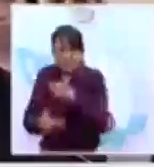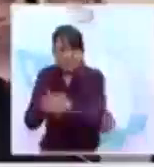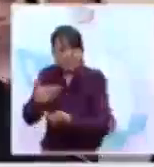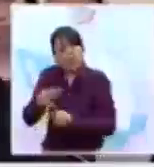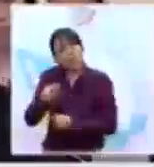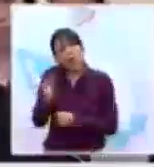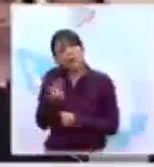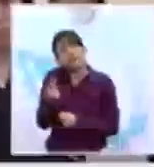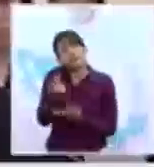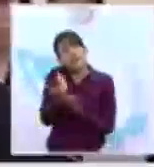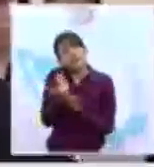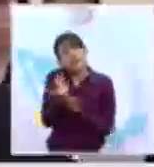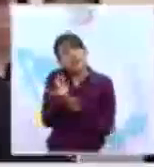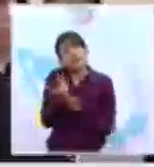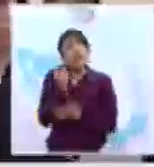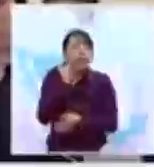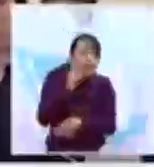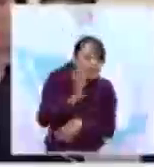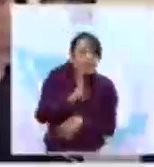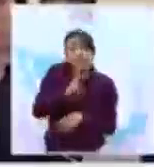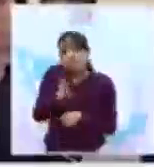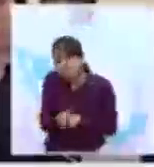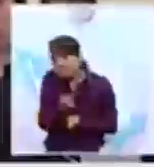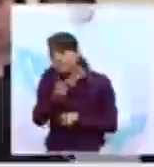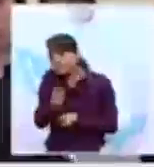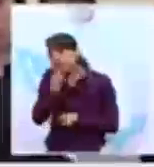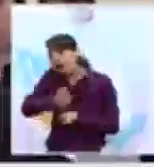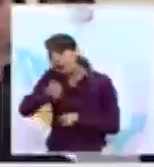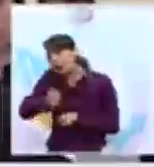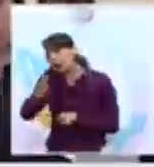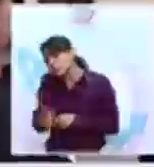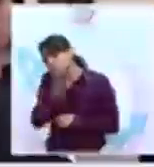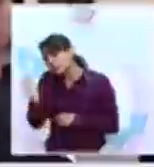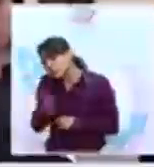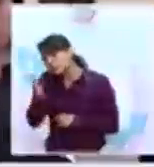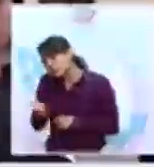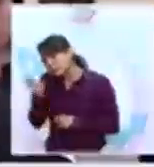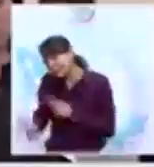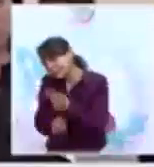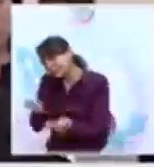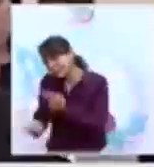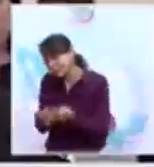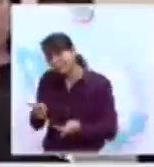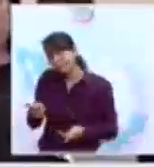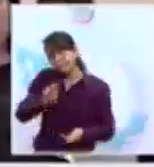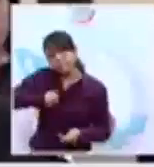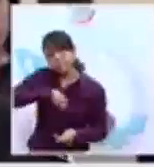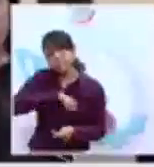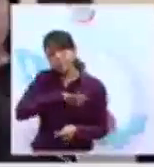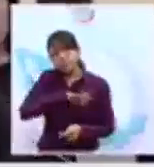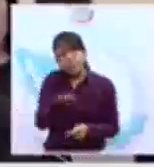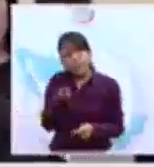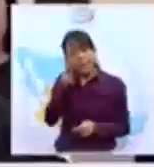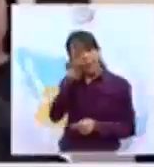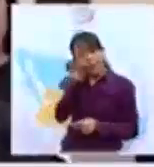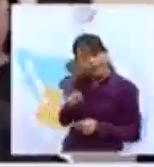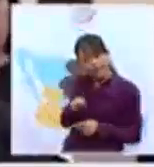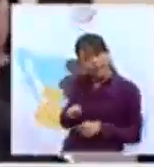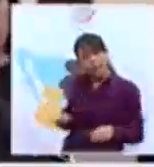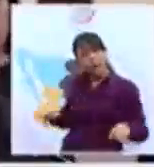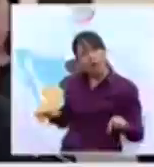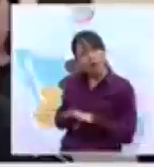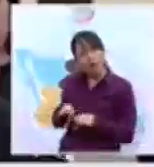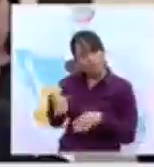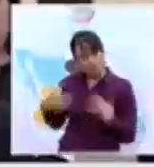encuesta a encuesta o de ENIG a ENIG, ¿no? Sino lo podemos ver en un sistema de inteligencia epidemiológica